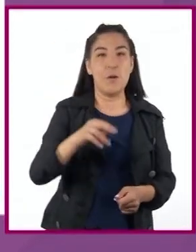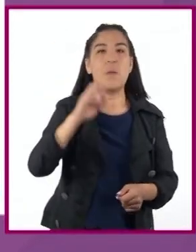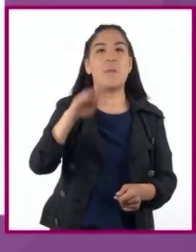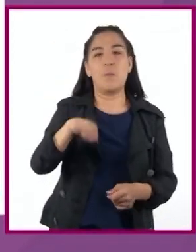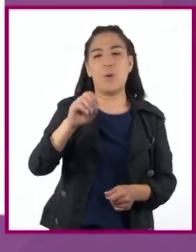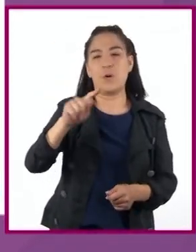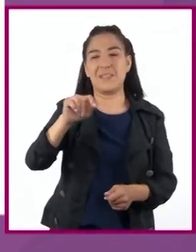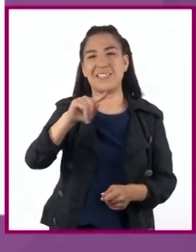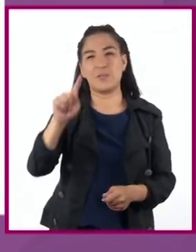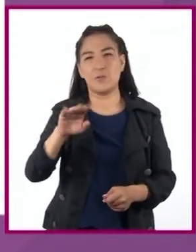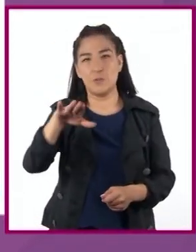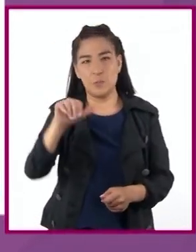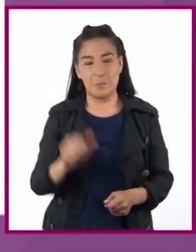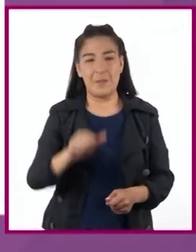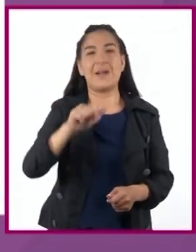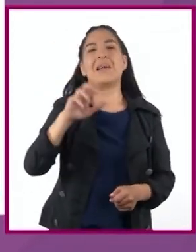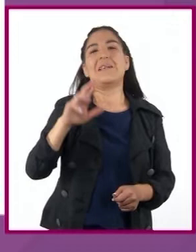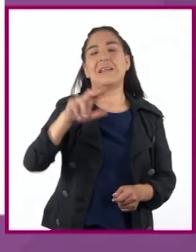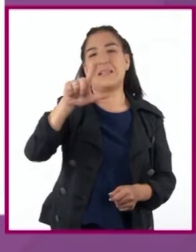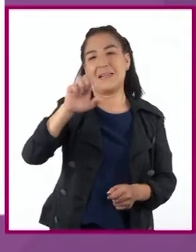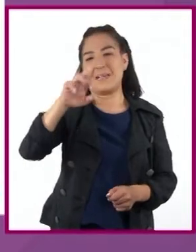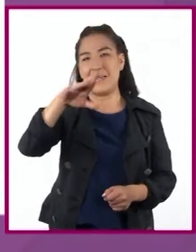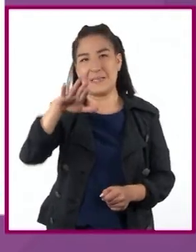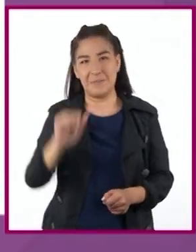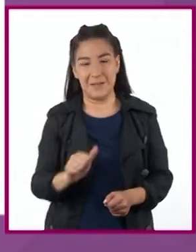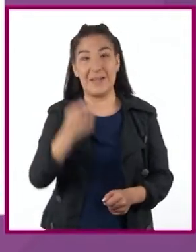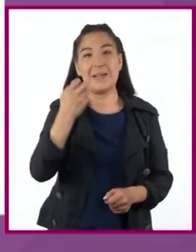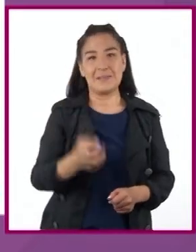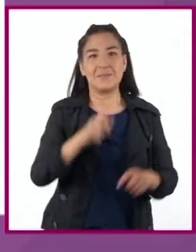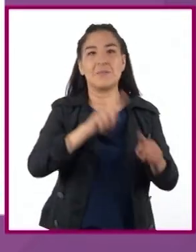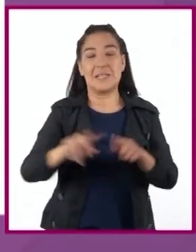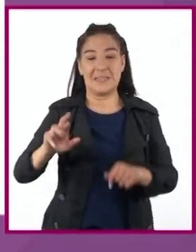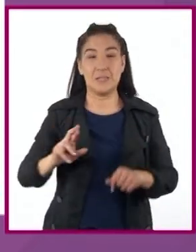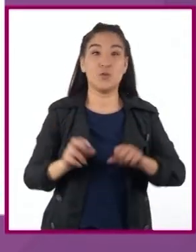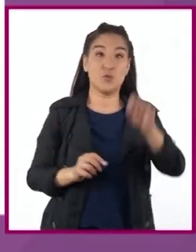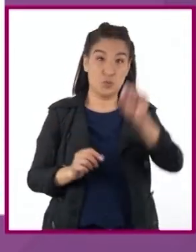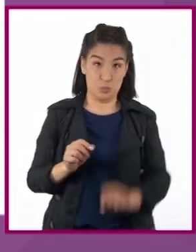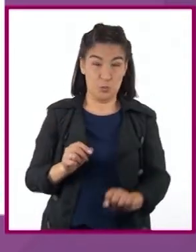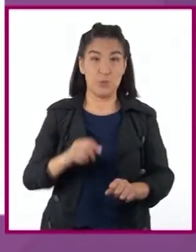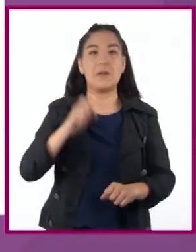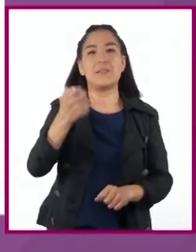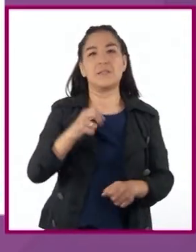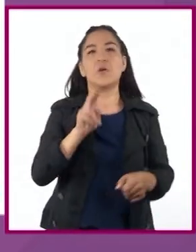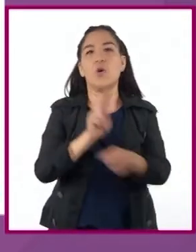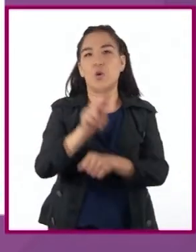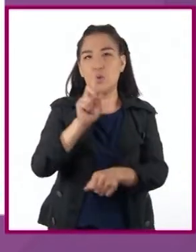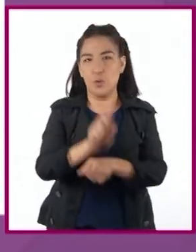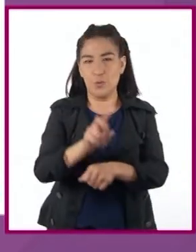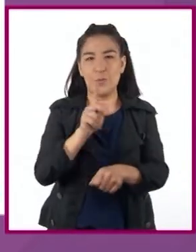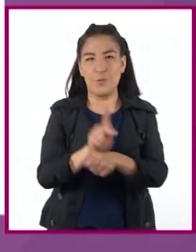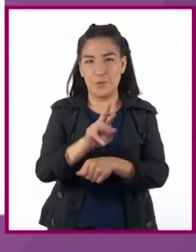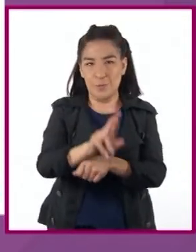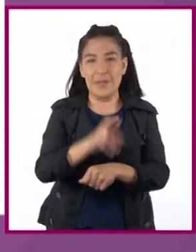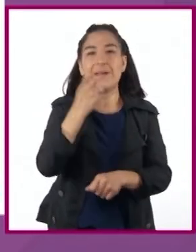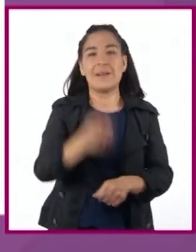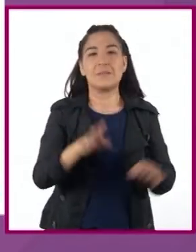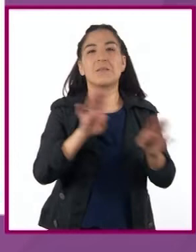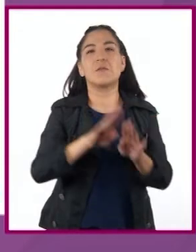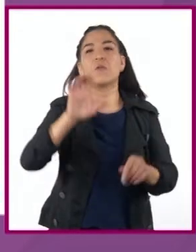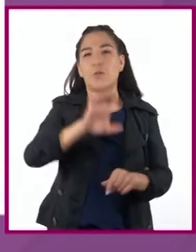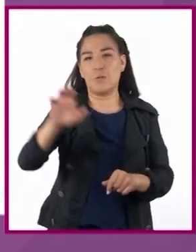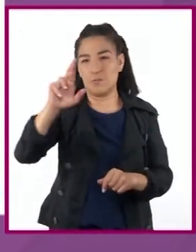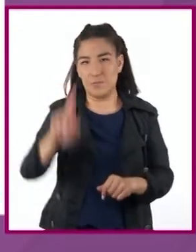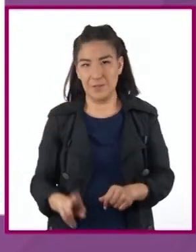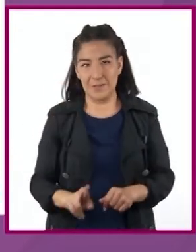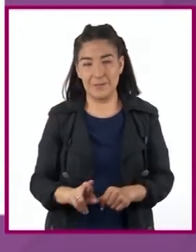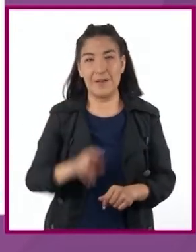Tula, Lerma y Santiago, por el sur desde el río Motagua en Honduras hasta el Golfo de Nicoya en Costa Rica, pasando por